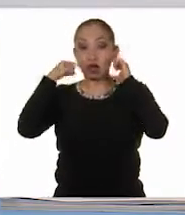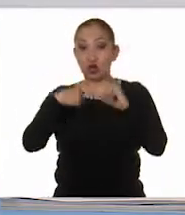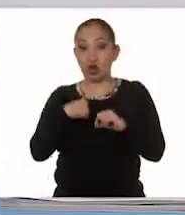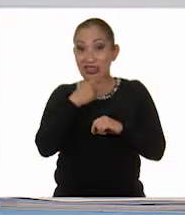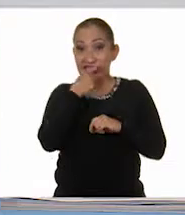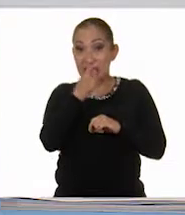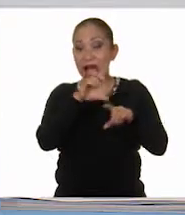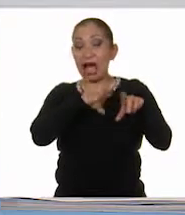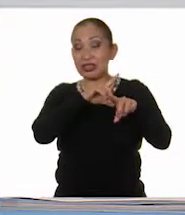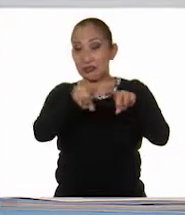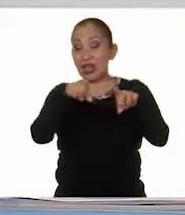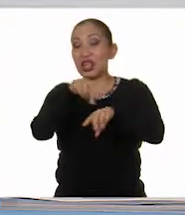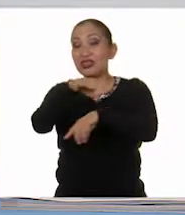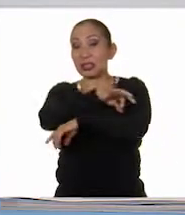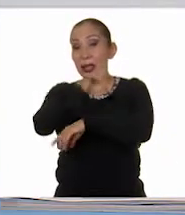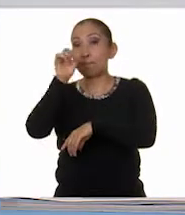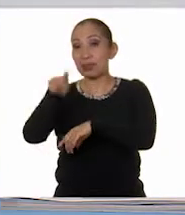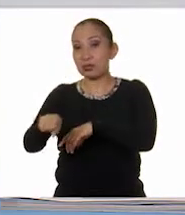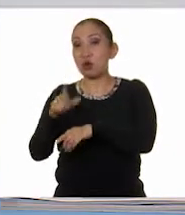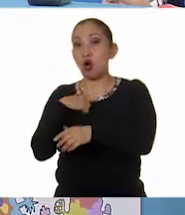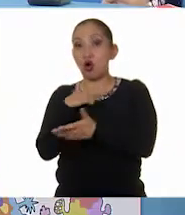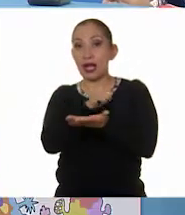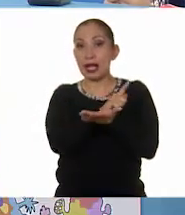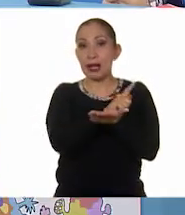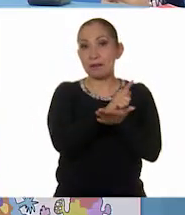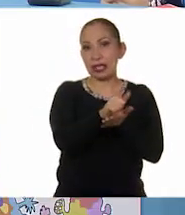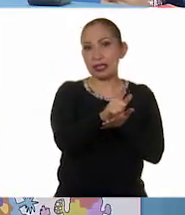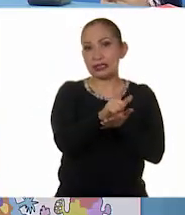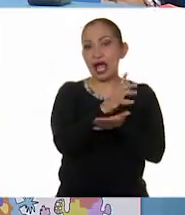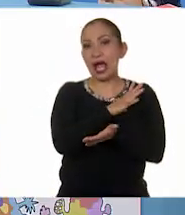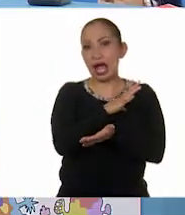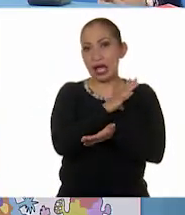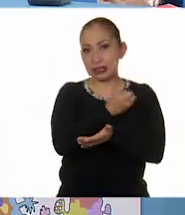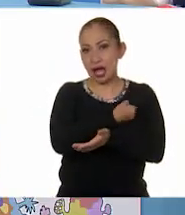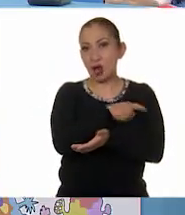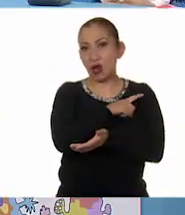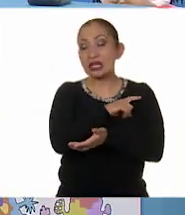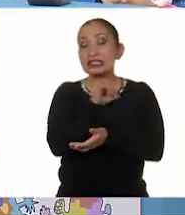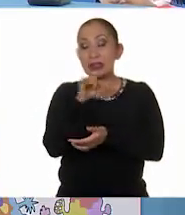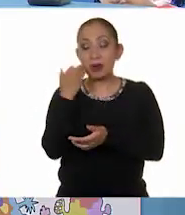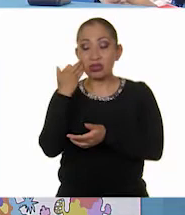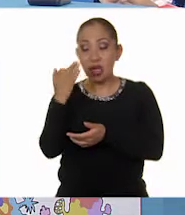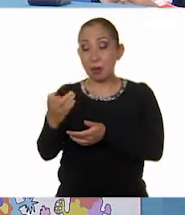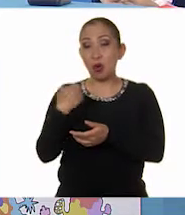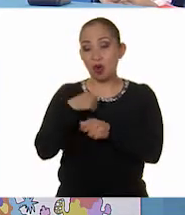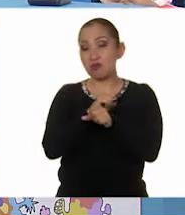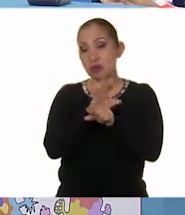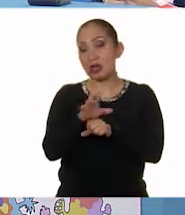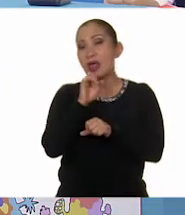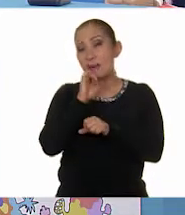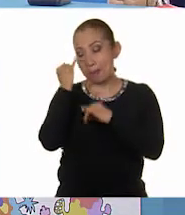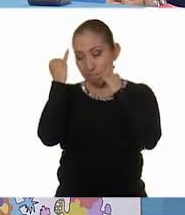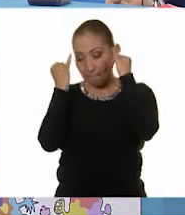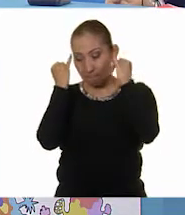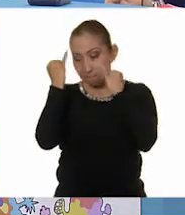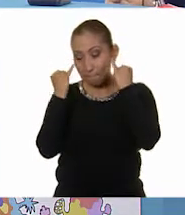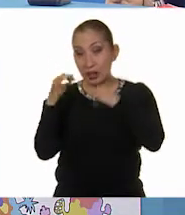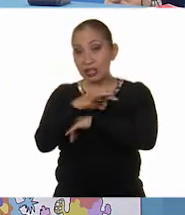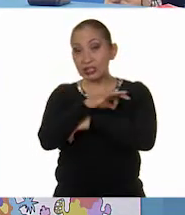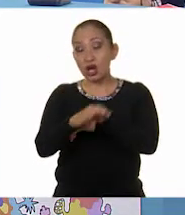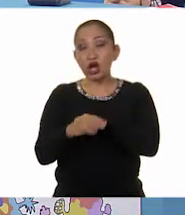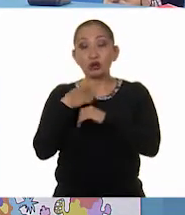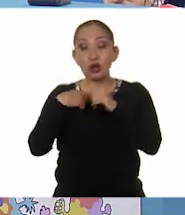que hay de diversos diseños, son los del tipo higiénico. Sí, aunque durante este periodo de pandemia también se han desarrollado el diseño